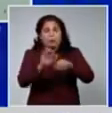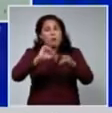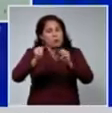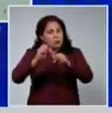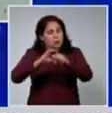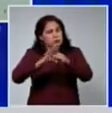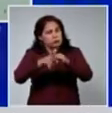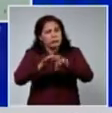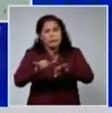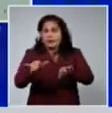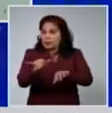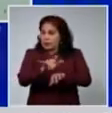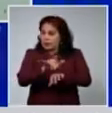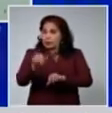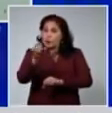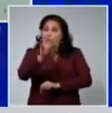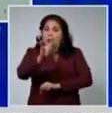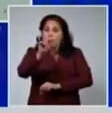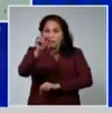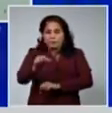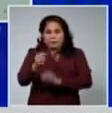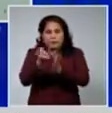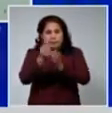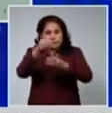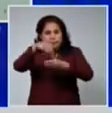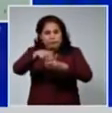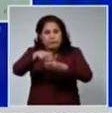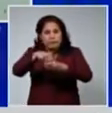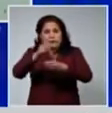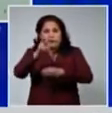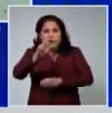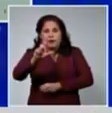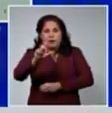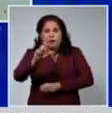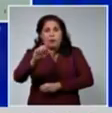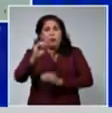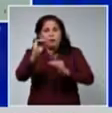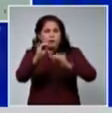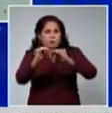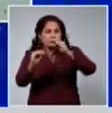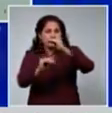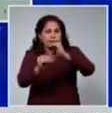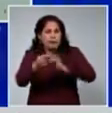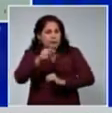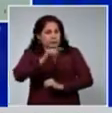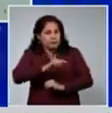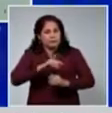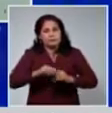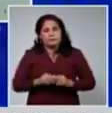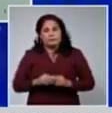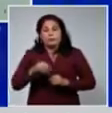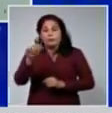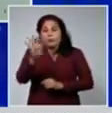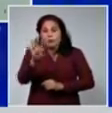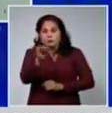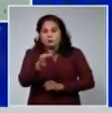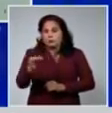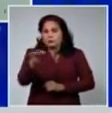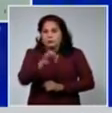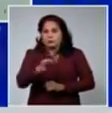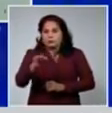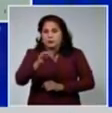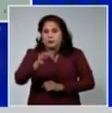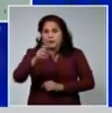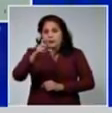un nuevo caso en el punto de mayor inferior al diente 4 del municipio santa